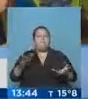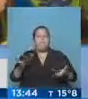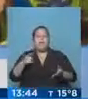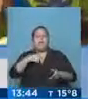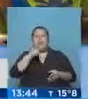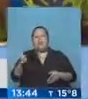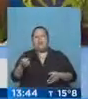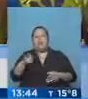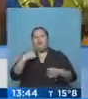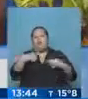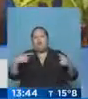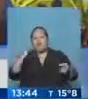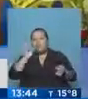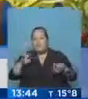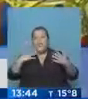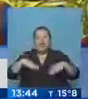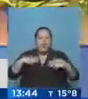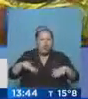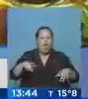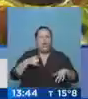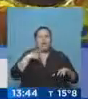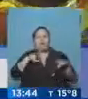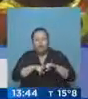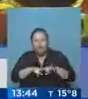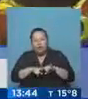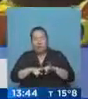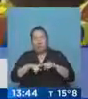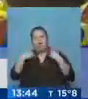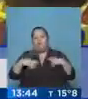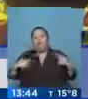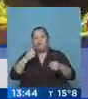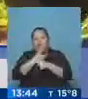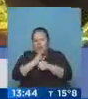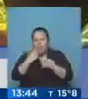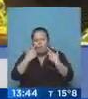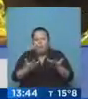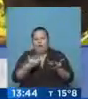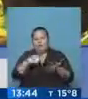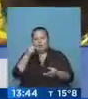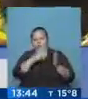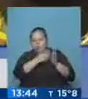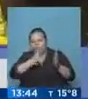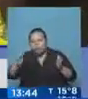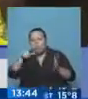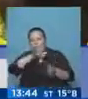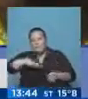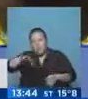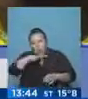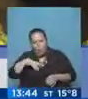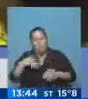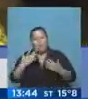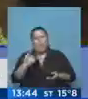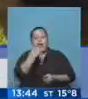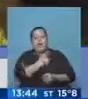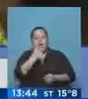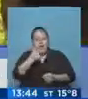cabezas cada cosa que se ve cada ropa que se ve cada espectáculo hay un montón de oficios que hacen esa cadena de valor de ese sector y bueno cada